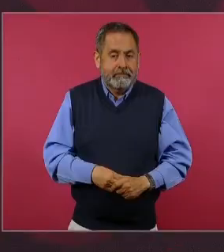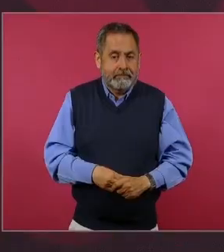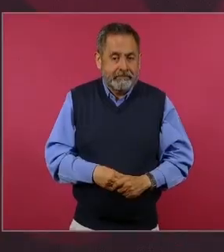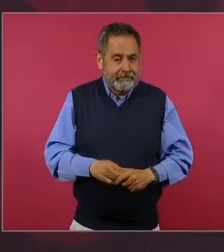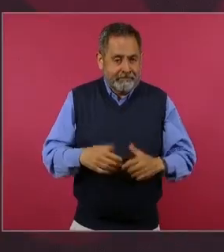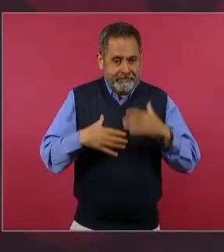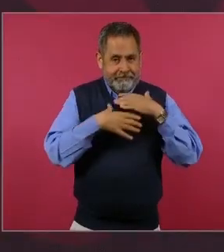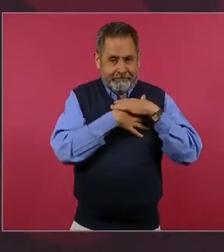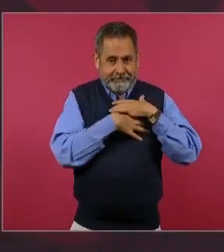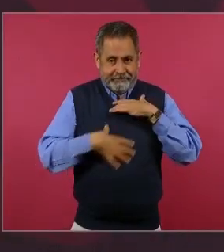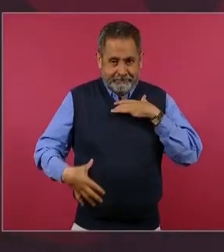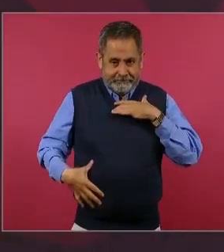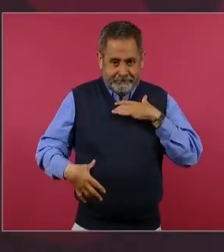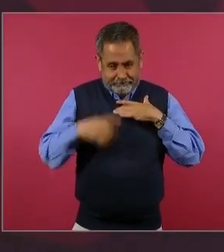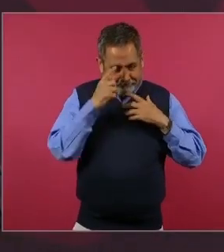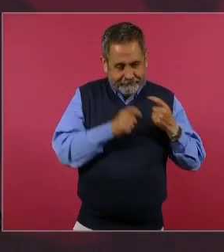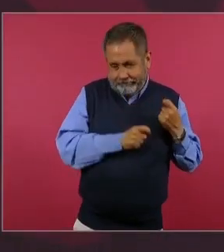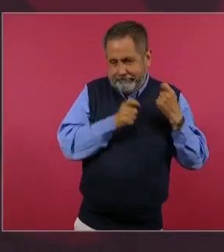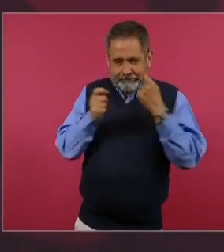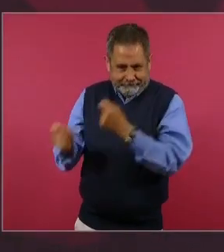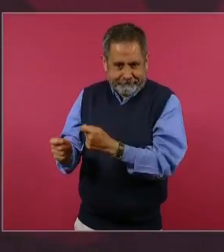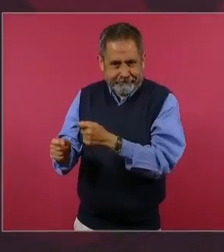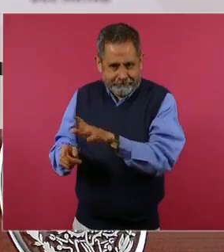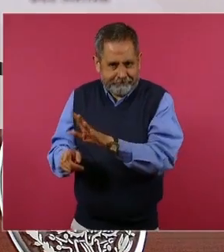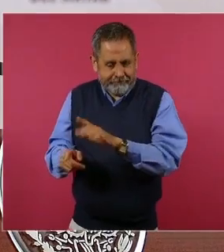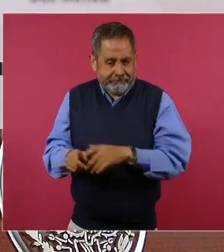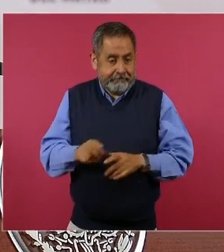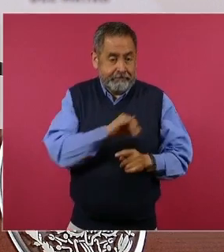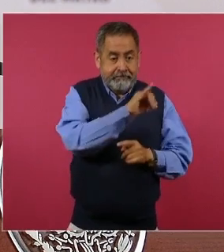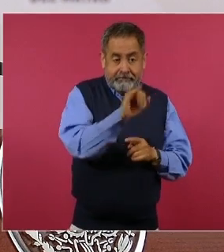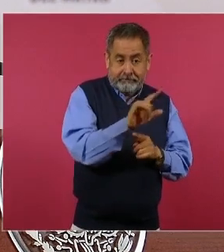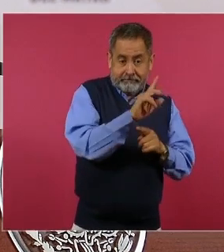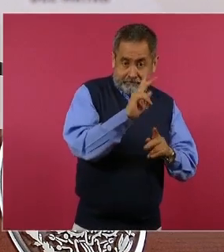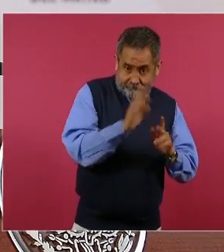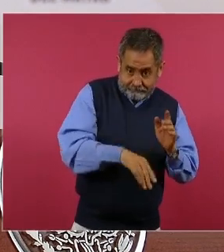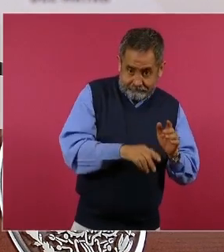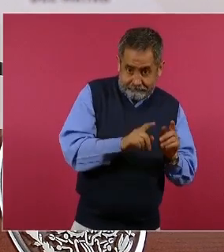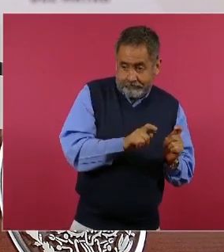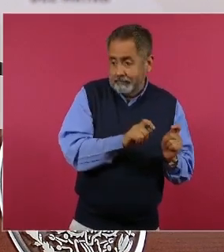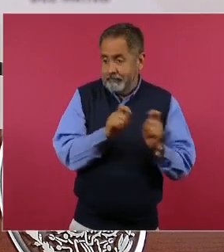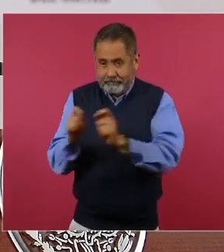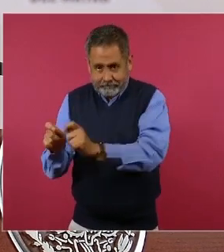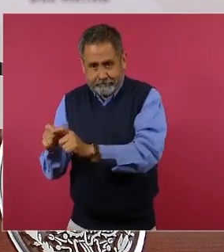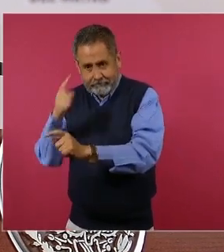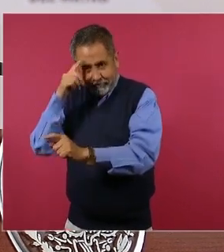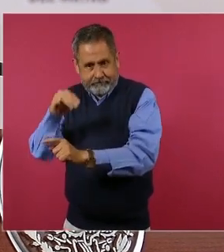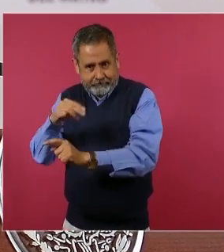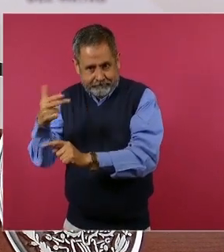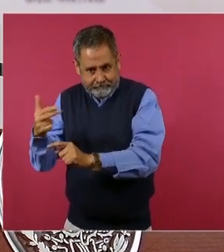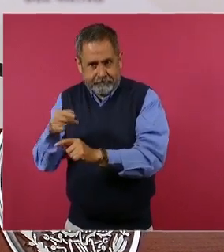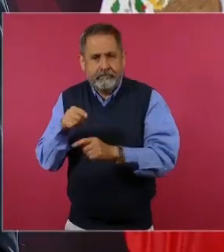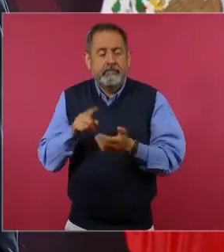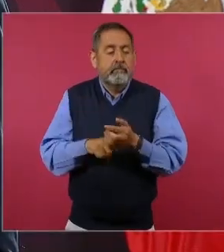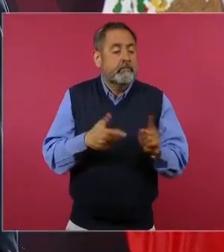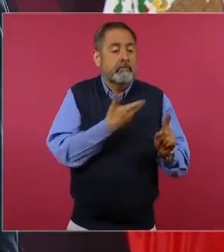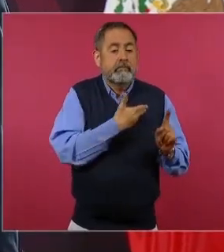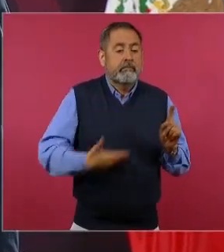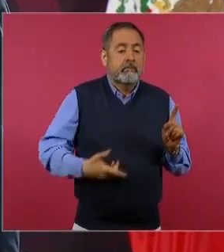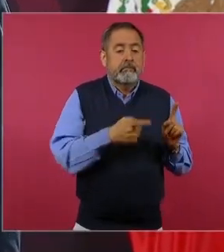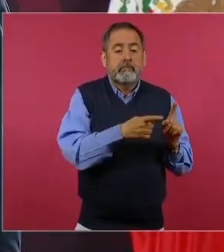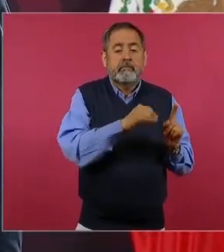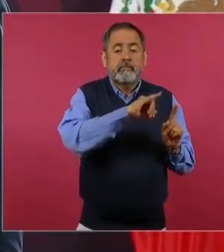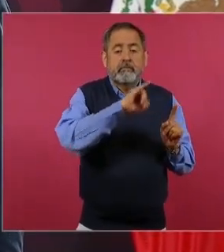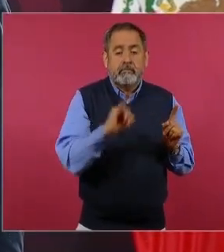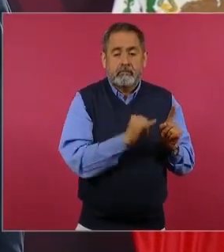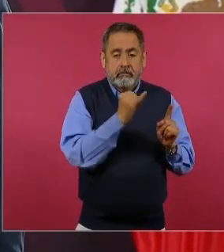en la banda, en la entrega de la banda, y estaba el presidente López Portillo